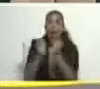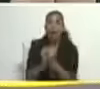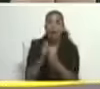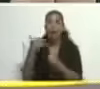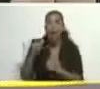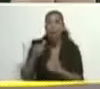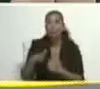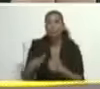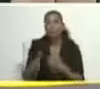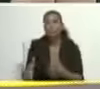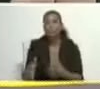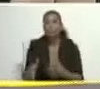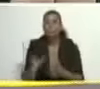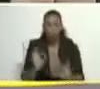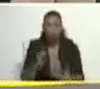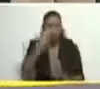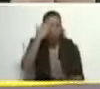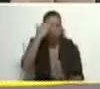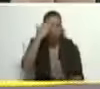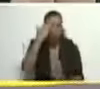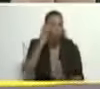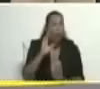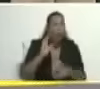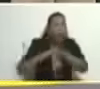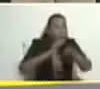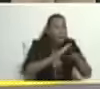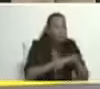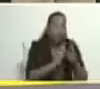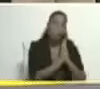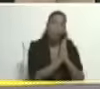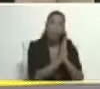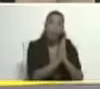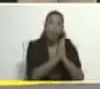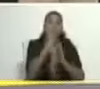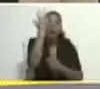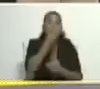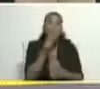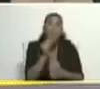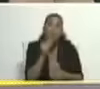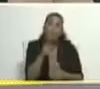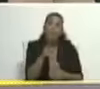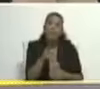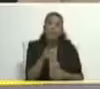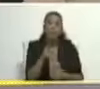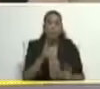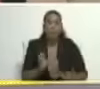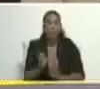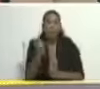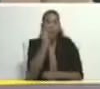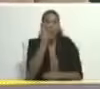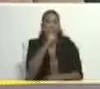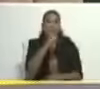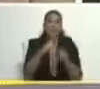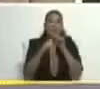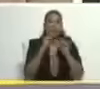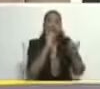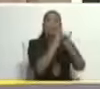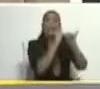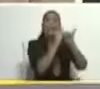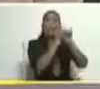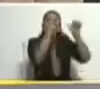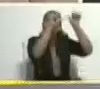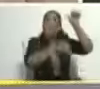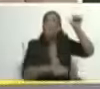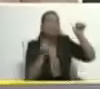Y estoy haciendo un llamado a los jóvenes. No pueden obtener únicamente información en el Internet. Tienes